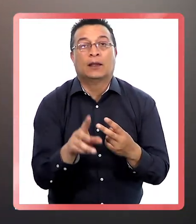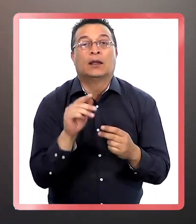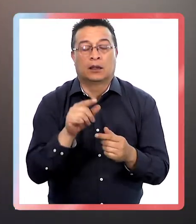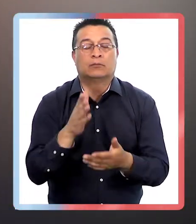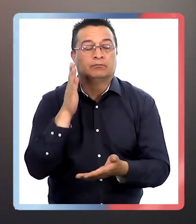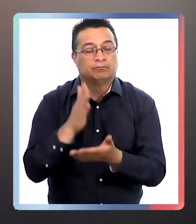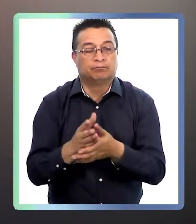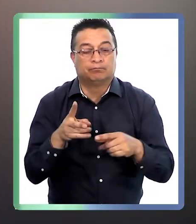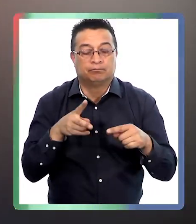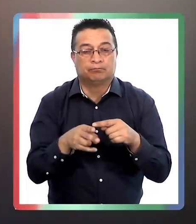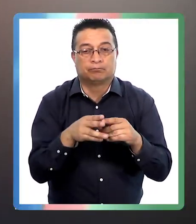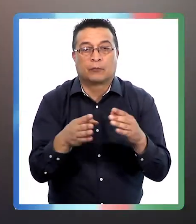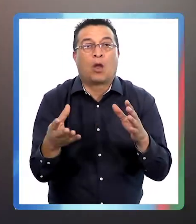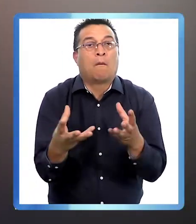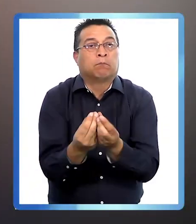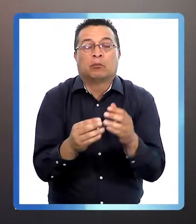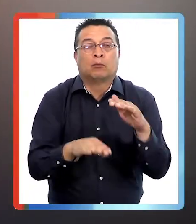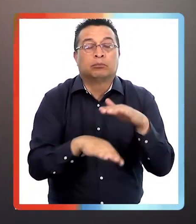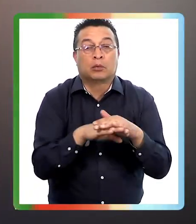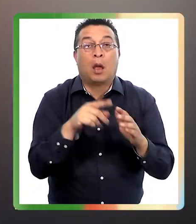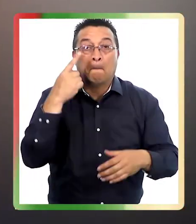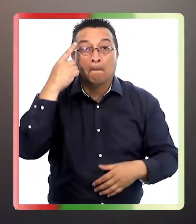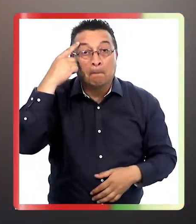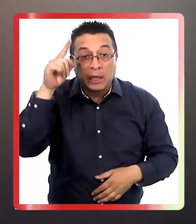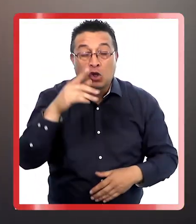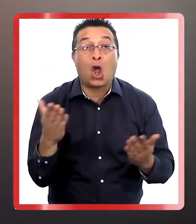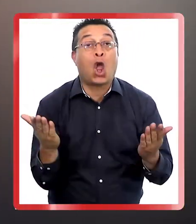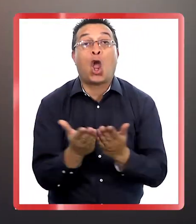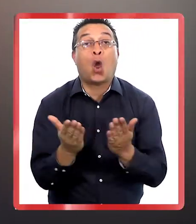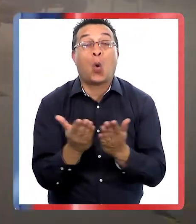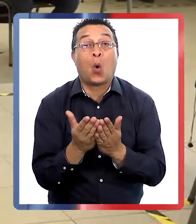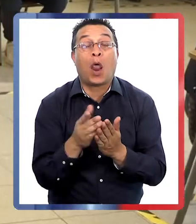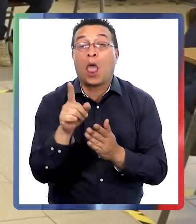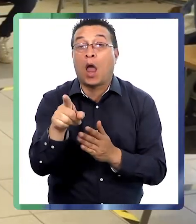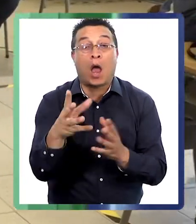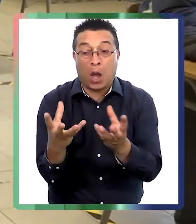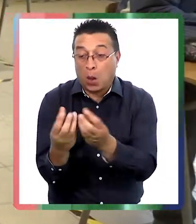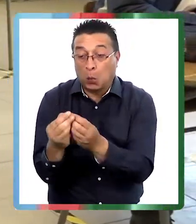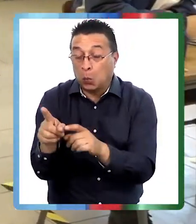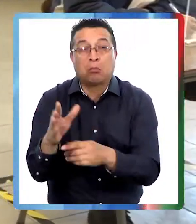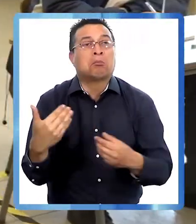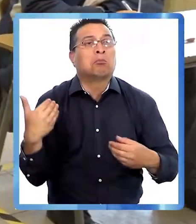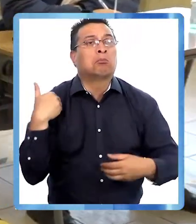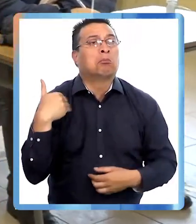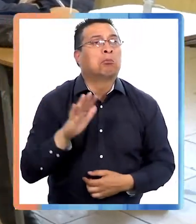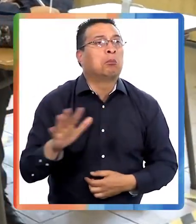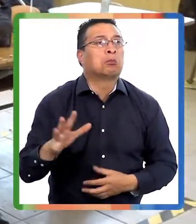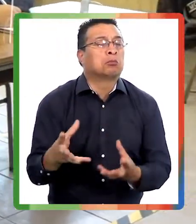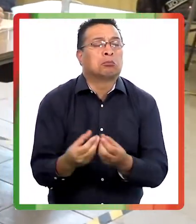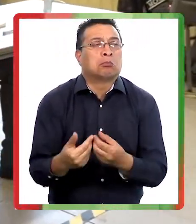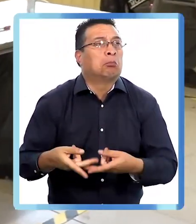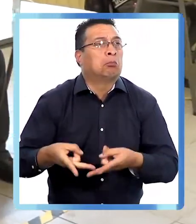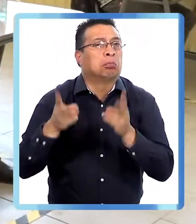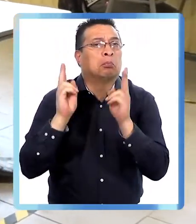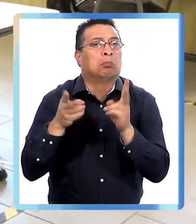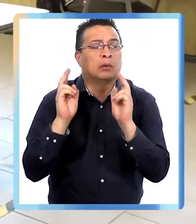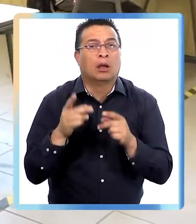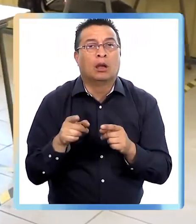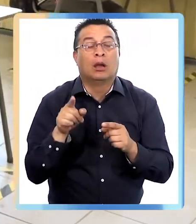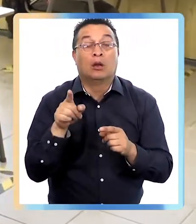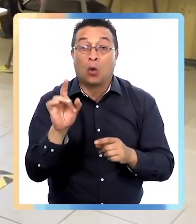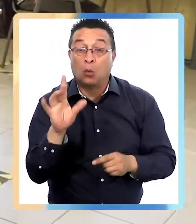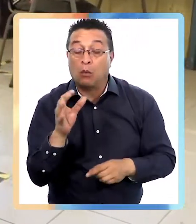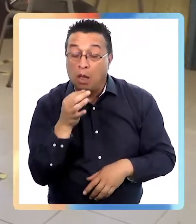los aforos y resulta que milagrosamente en las escuelas, en vez de ir en la misma línea, se hace todo lo contrario. Porque una cosa es anunciar